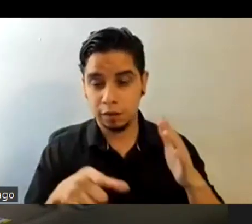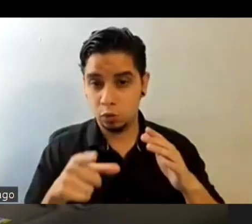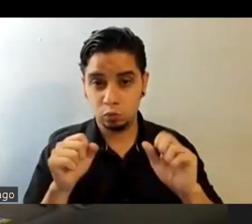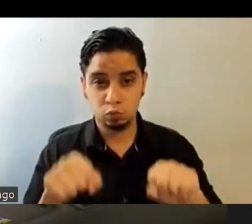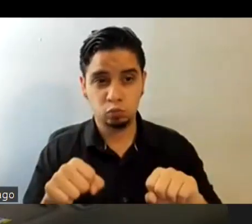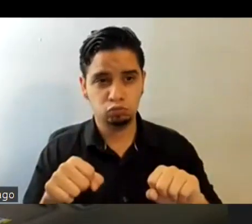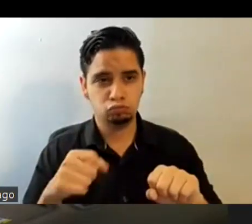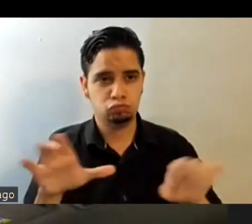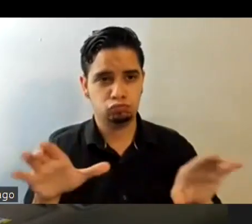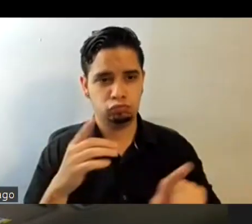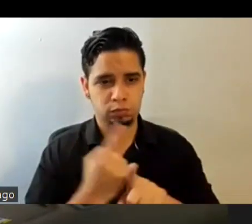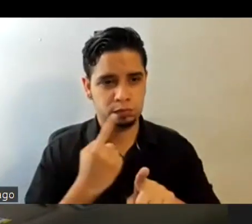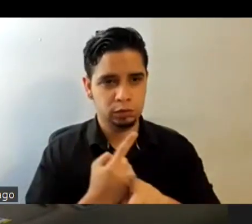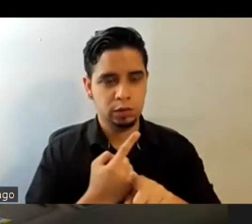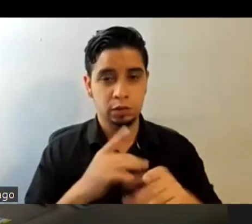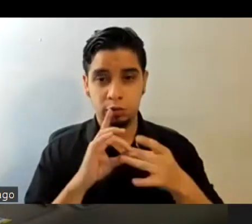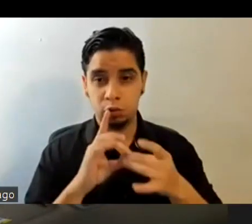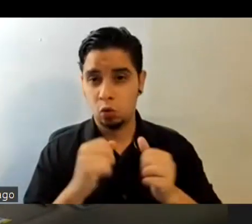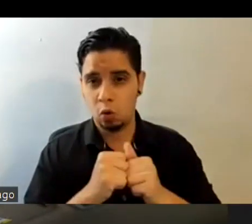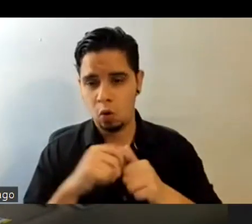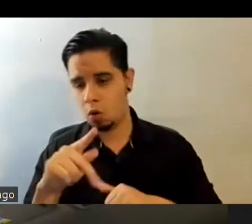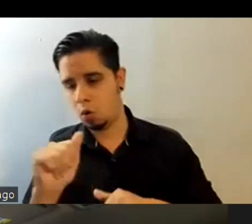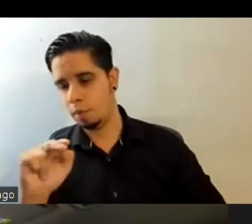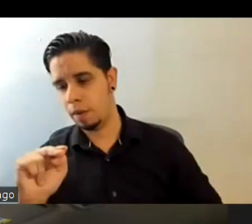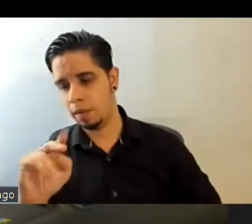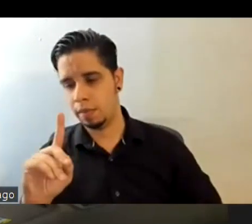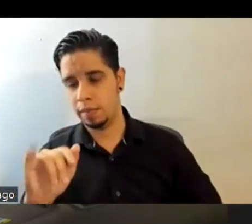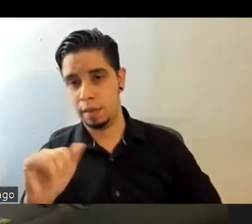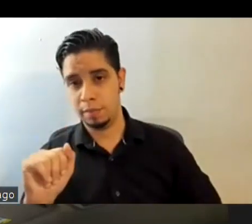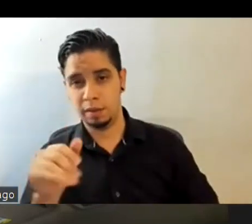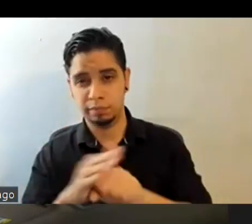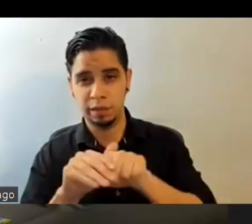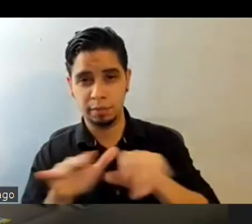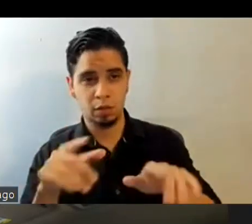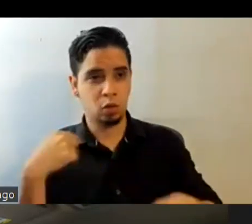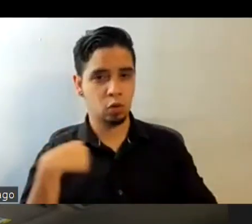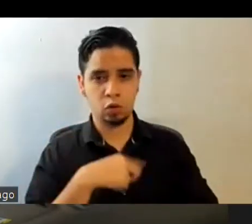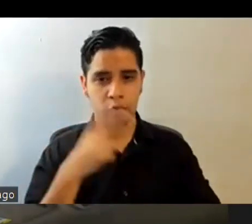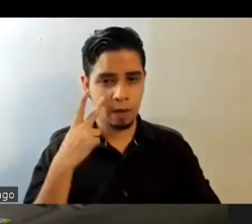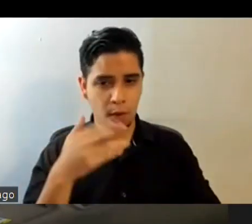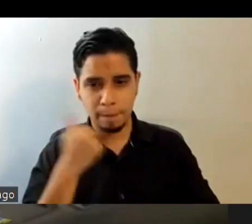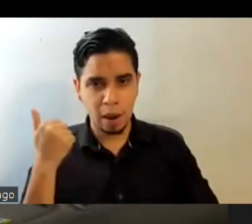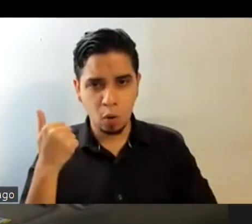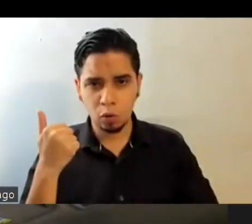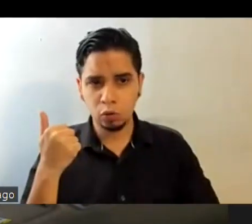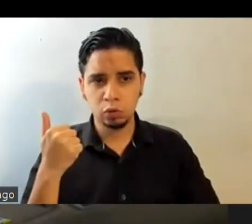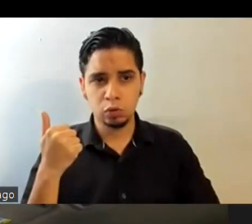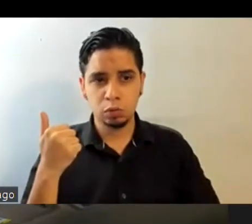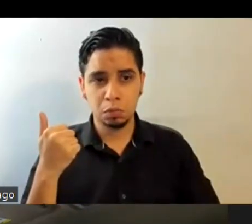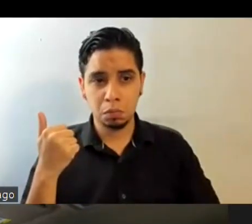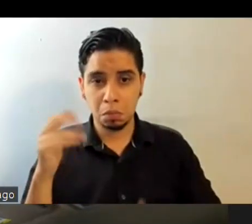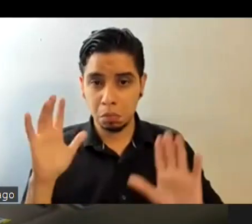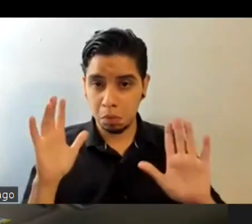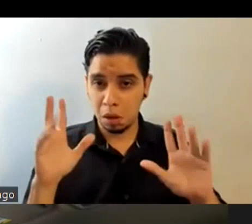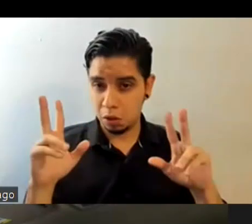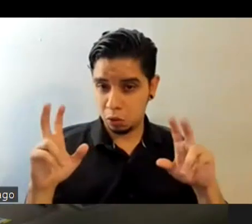¿verdad? A raíz de la pandemia, pues vemos mejor. O sea, vemos mejor en